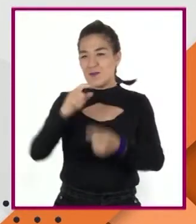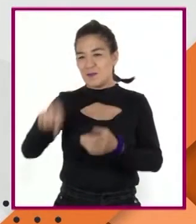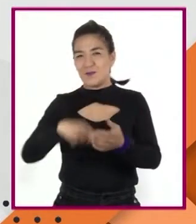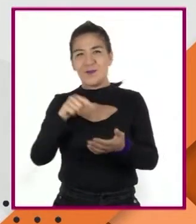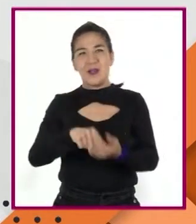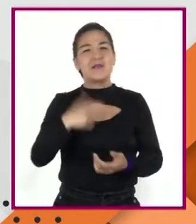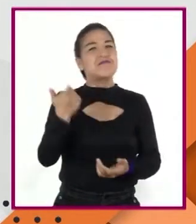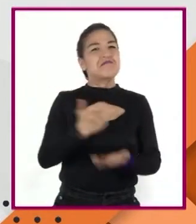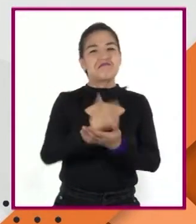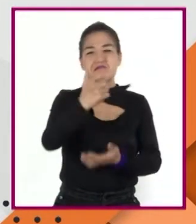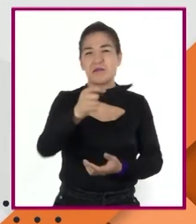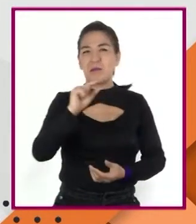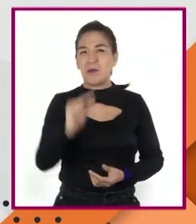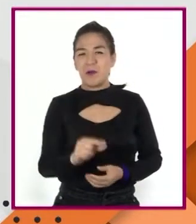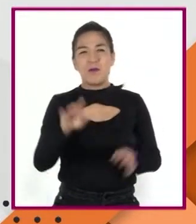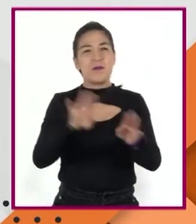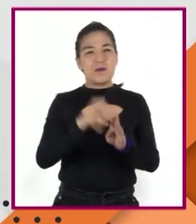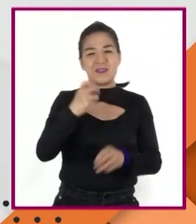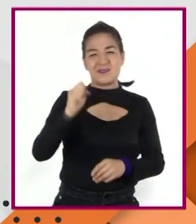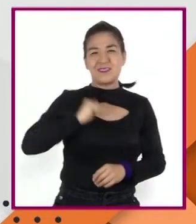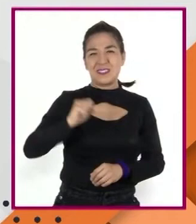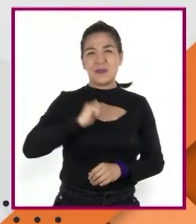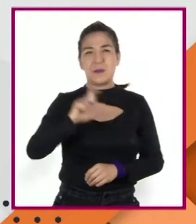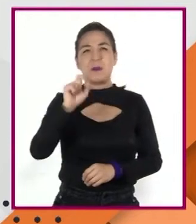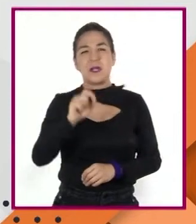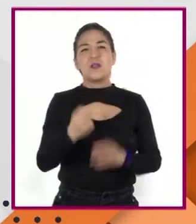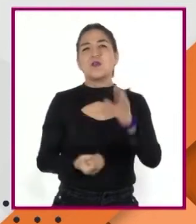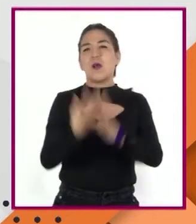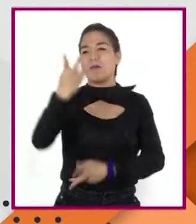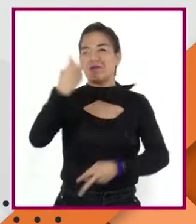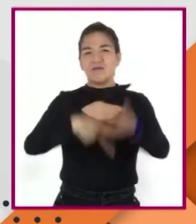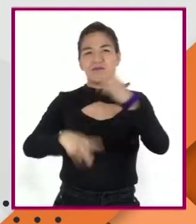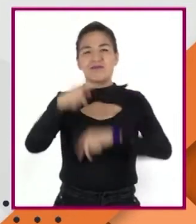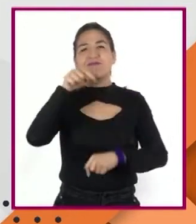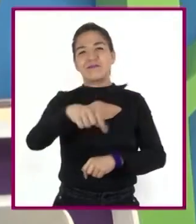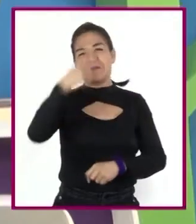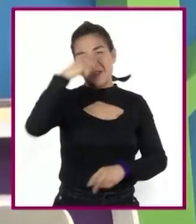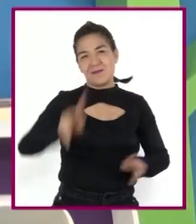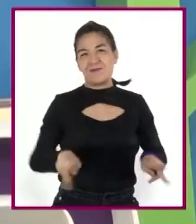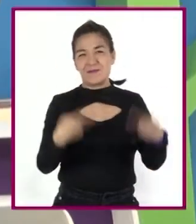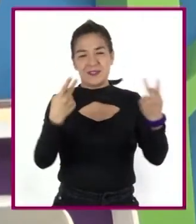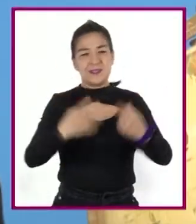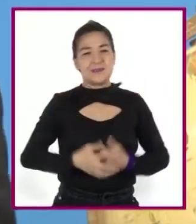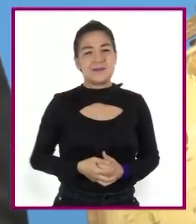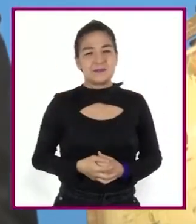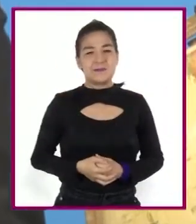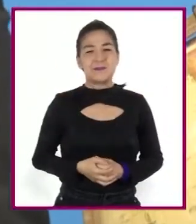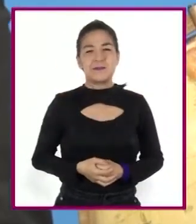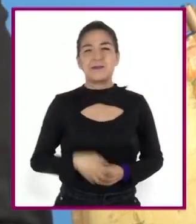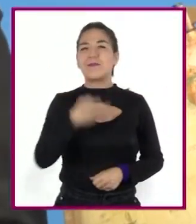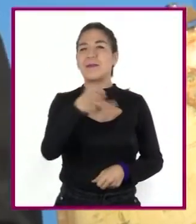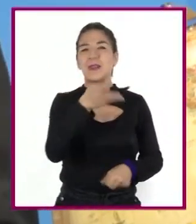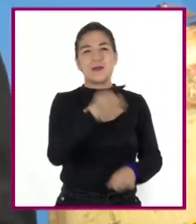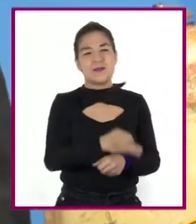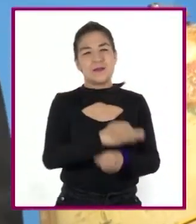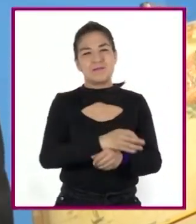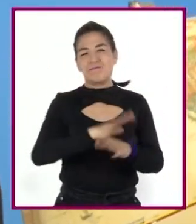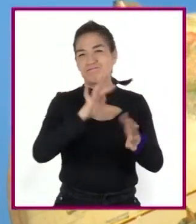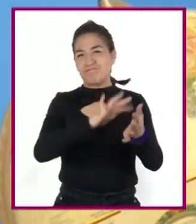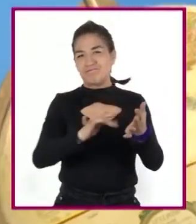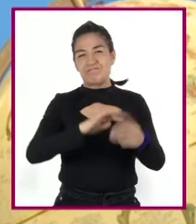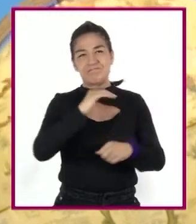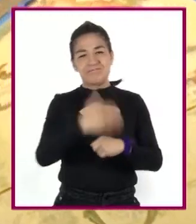del siglo XX proporcionaron un nuevo mercado civil a estos productos. Hasta aquí la